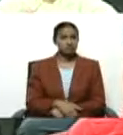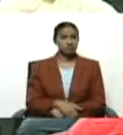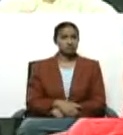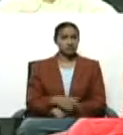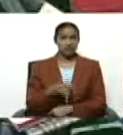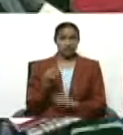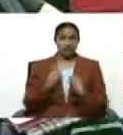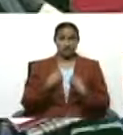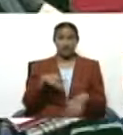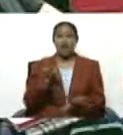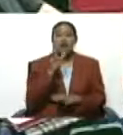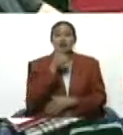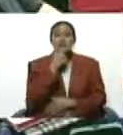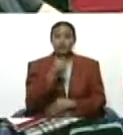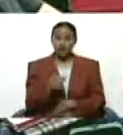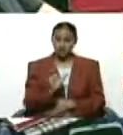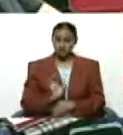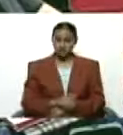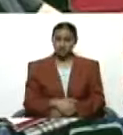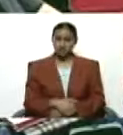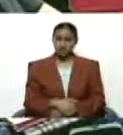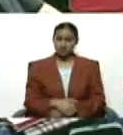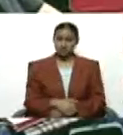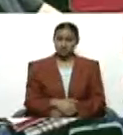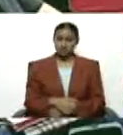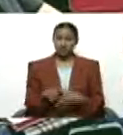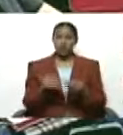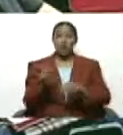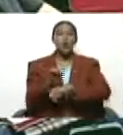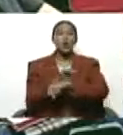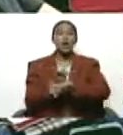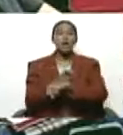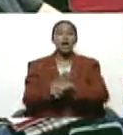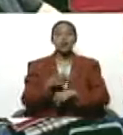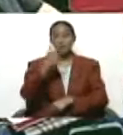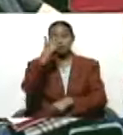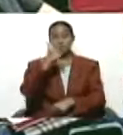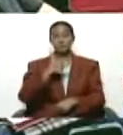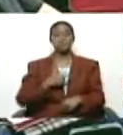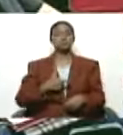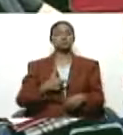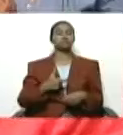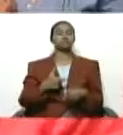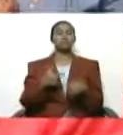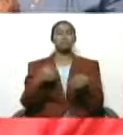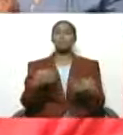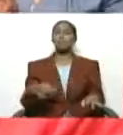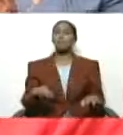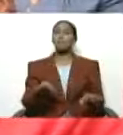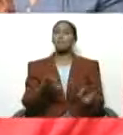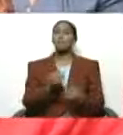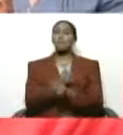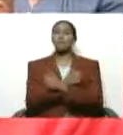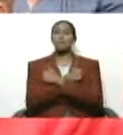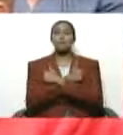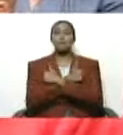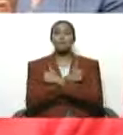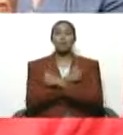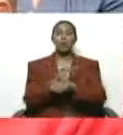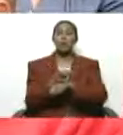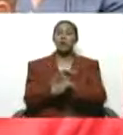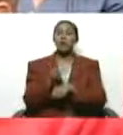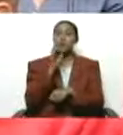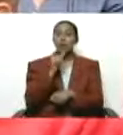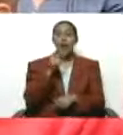¿Ah? Así la vida es un jamón, gobernante de papel, gobernantes que no existen, y el pueblo que se